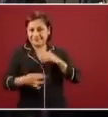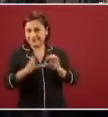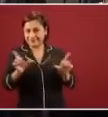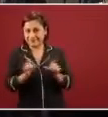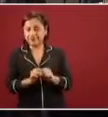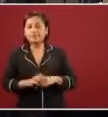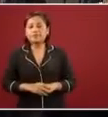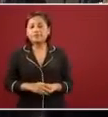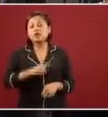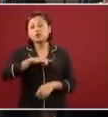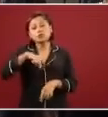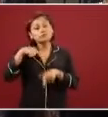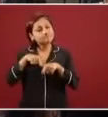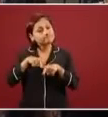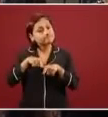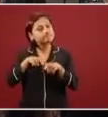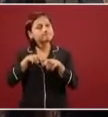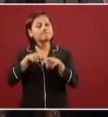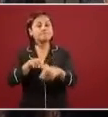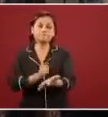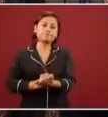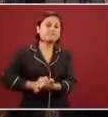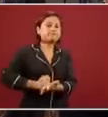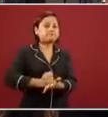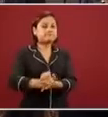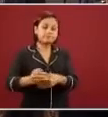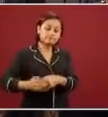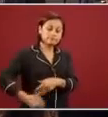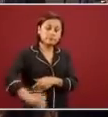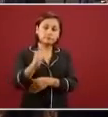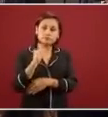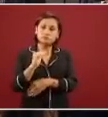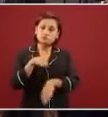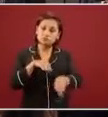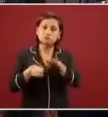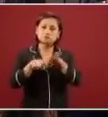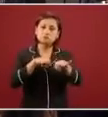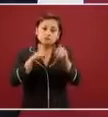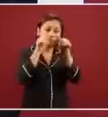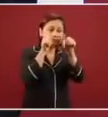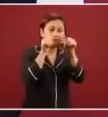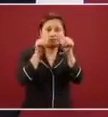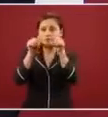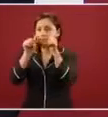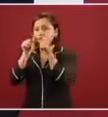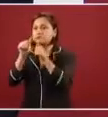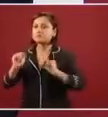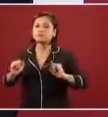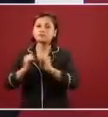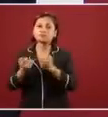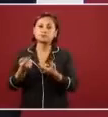continuar de manera pues muy decidida, muy intensa, aplicando este tipo de trabajo coordinado.